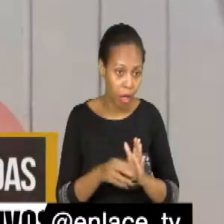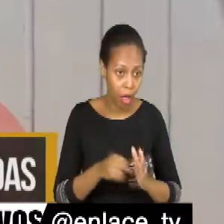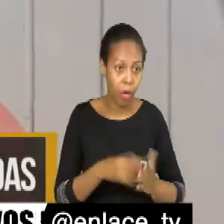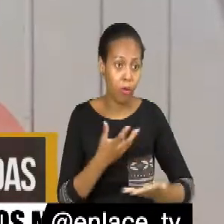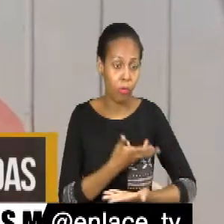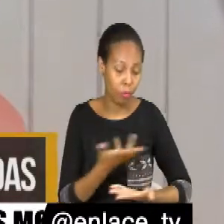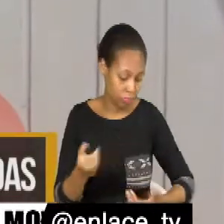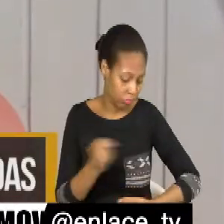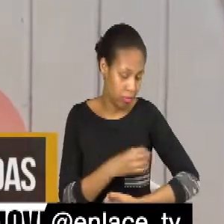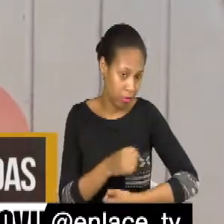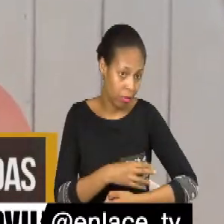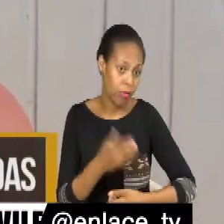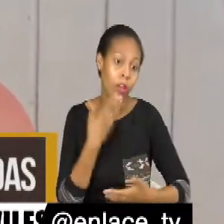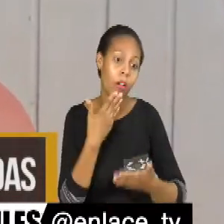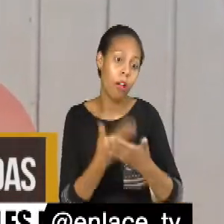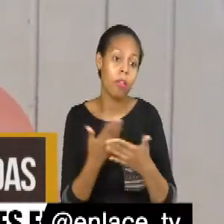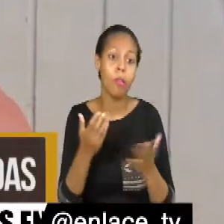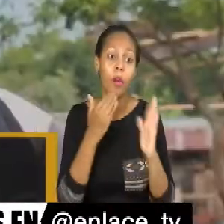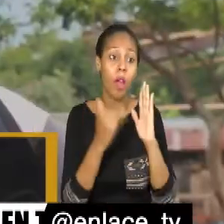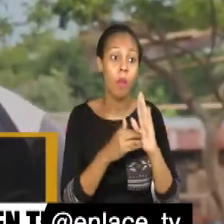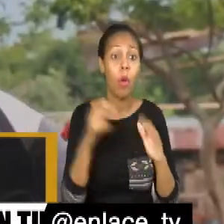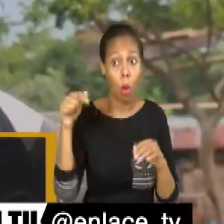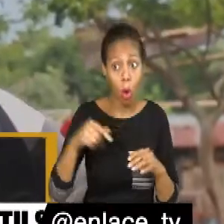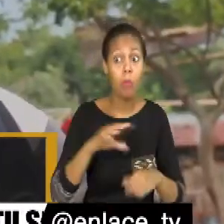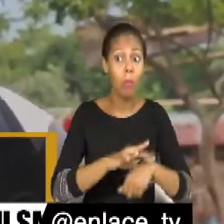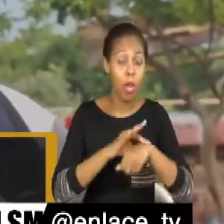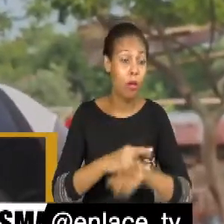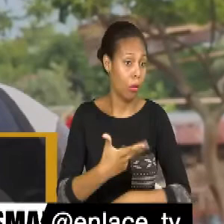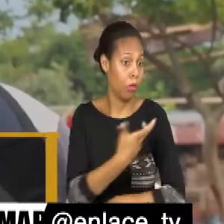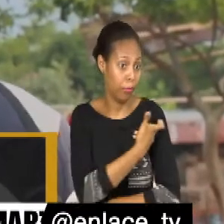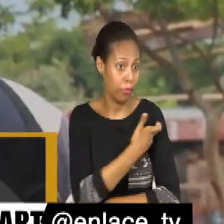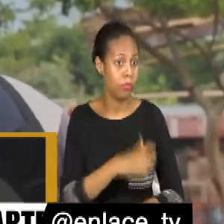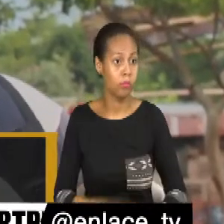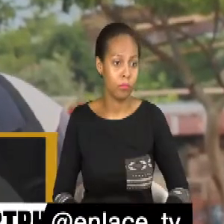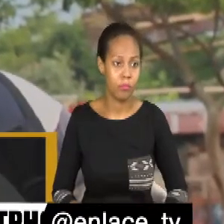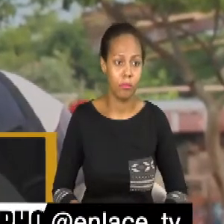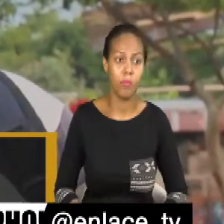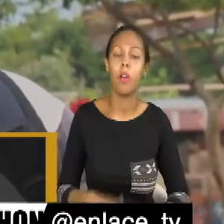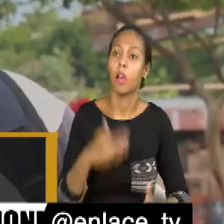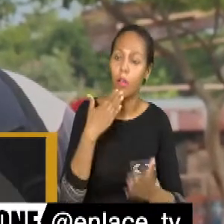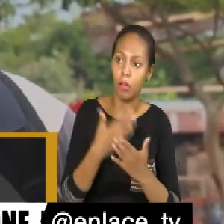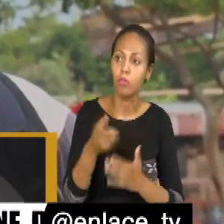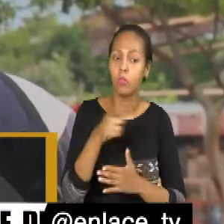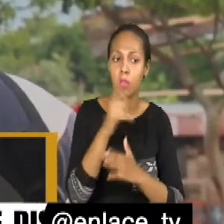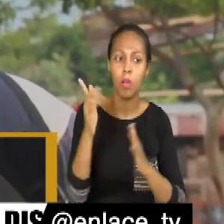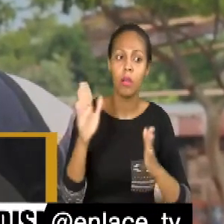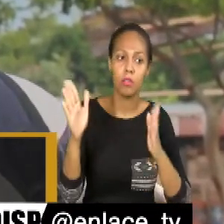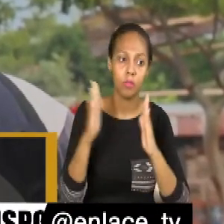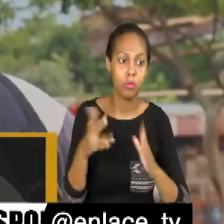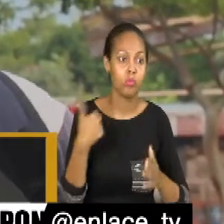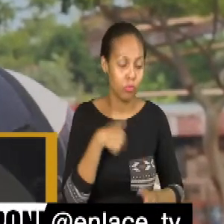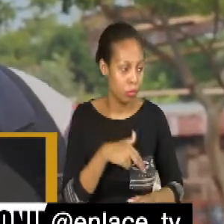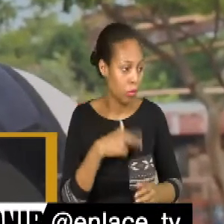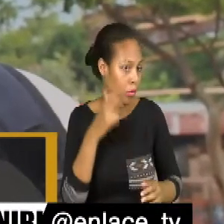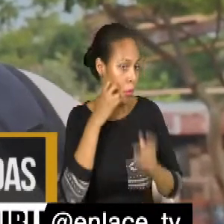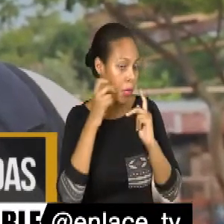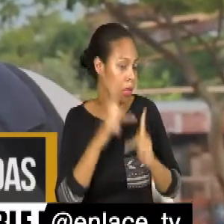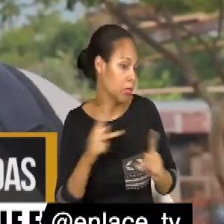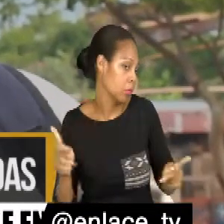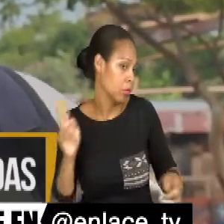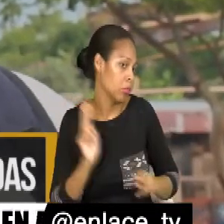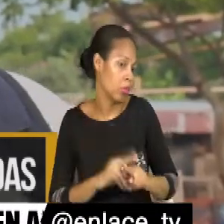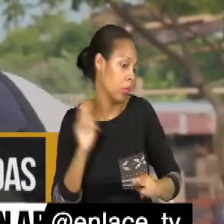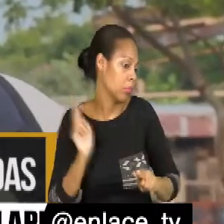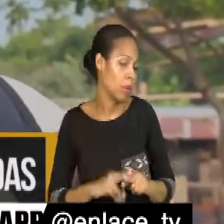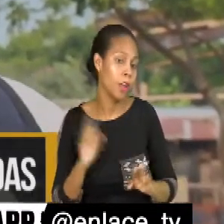hoy llegaron servicios de médicos y nos vacunaron. Que se haya acordado de nosotros, que nosotros también existimos, somos seres humanos, a pesar de